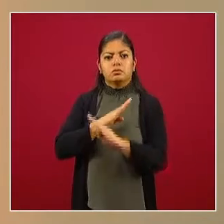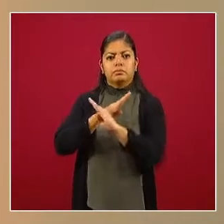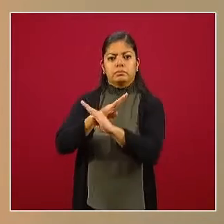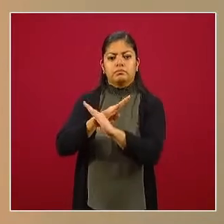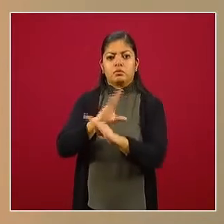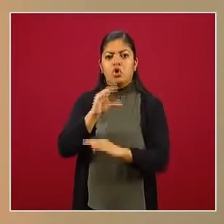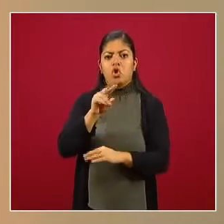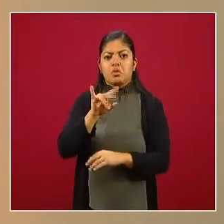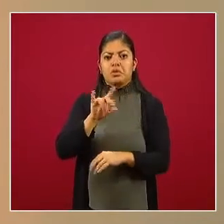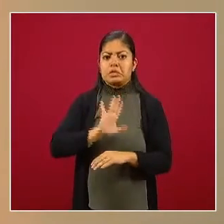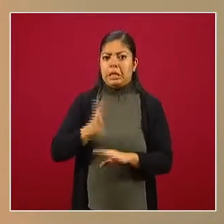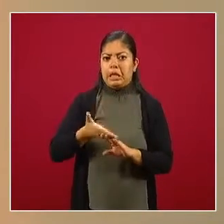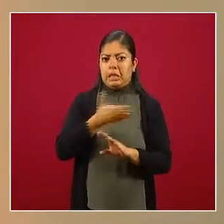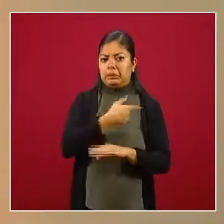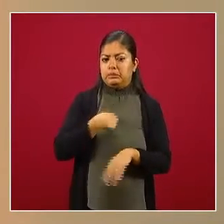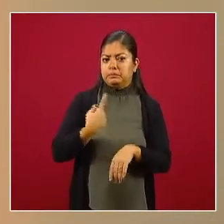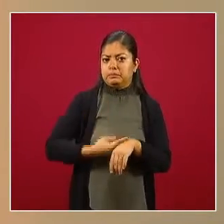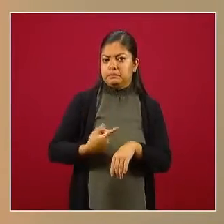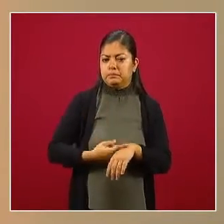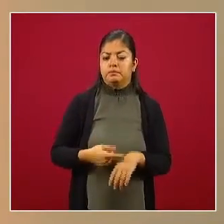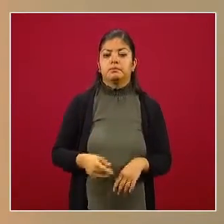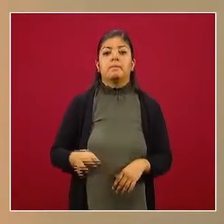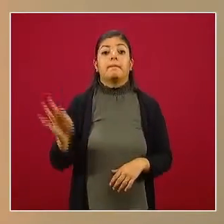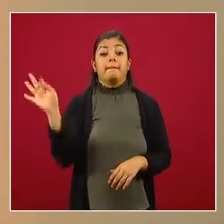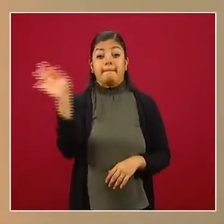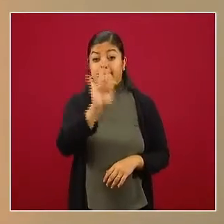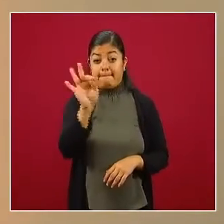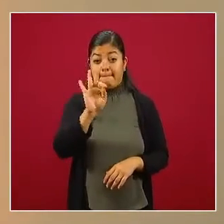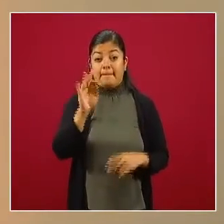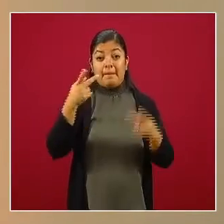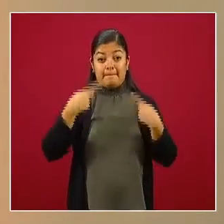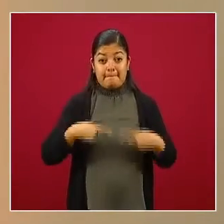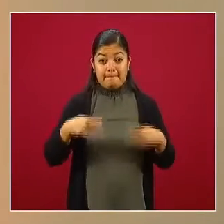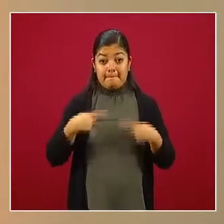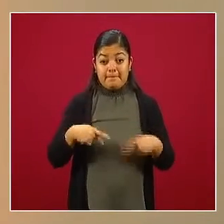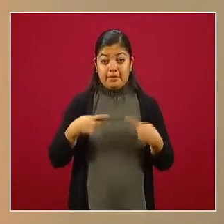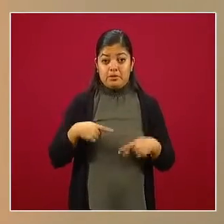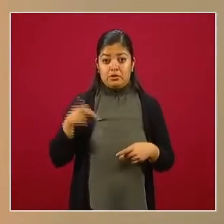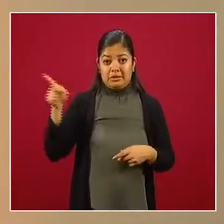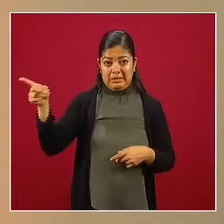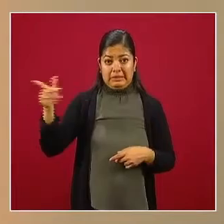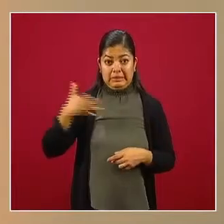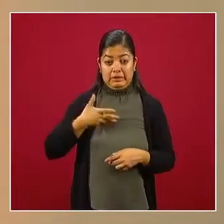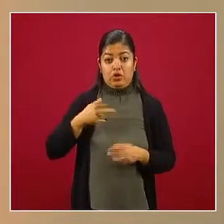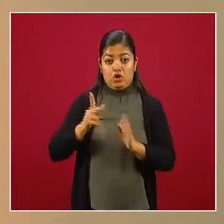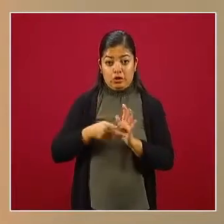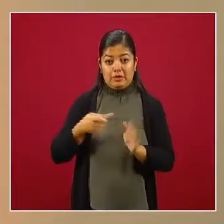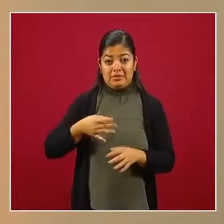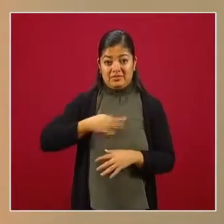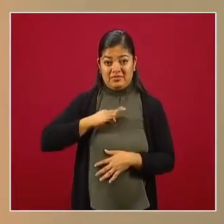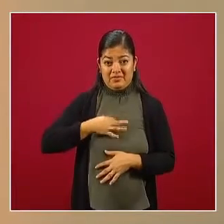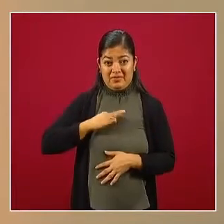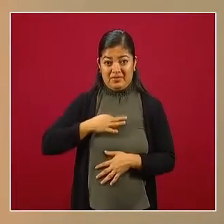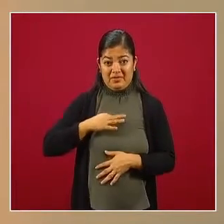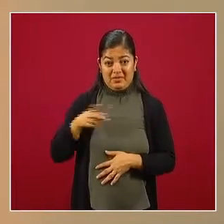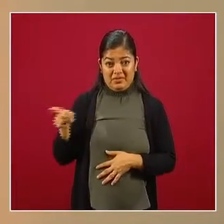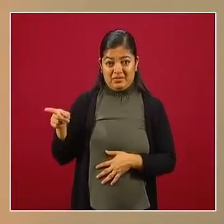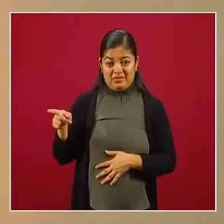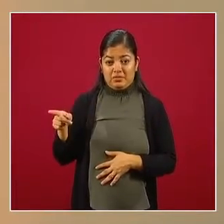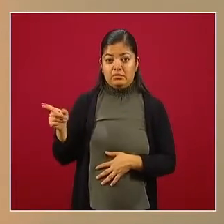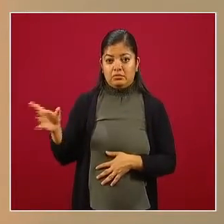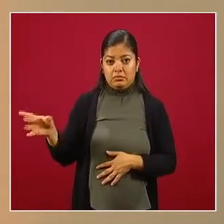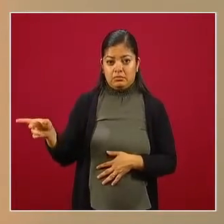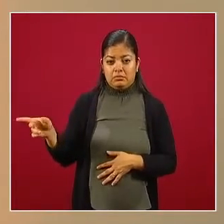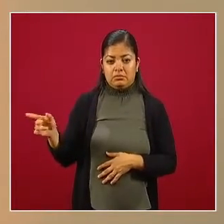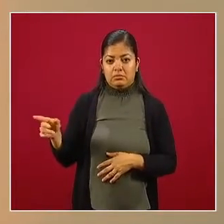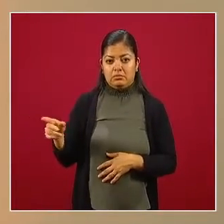COVID. Si llega una persona infectante y esa persona interactúa con nosotros,